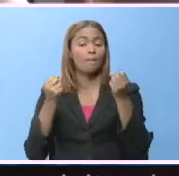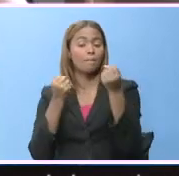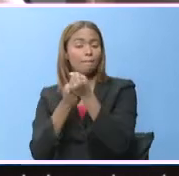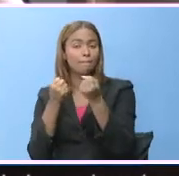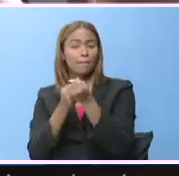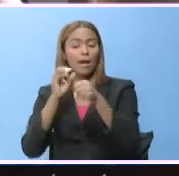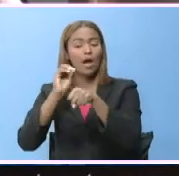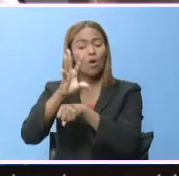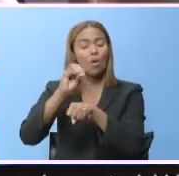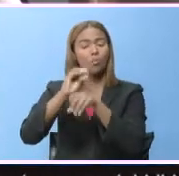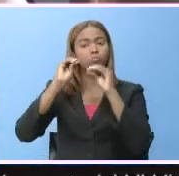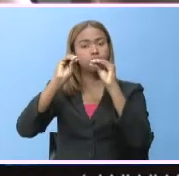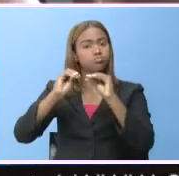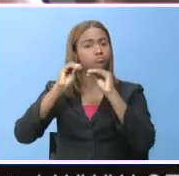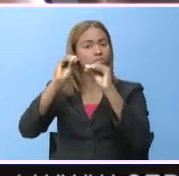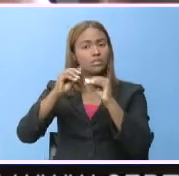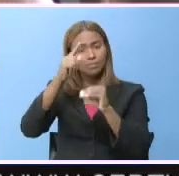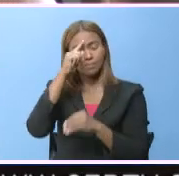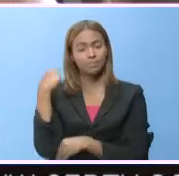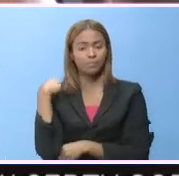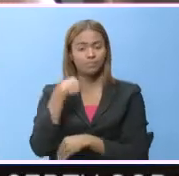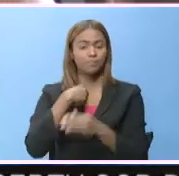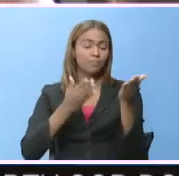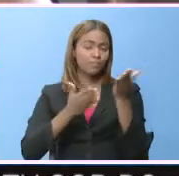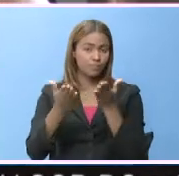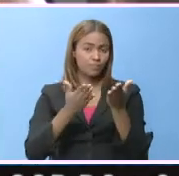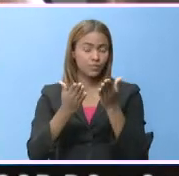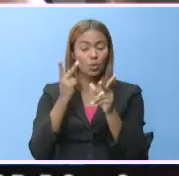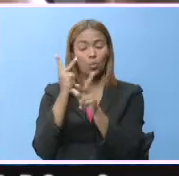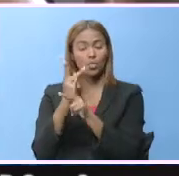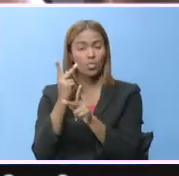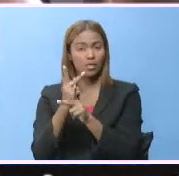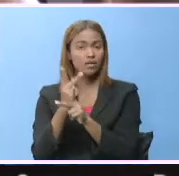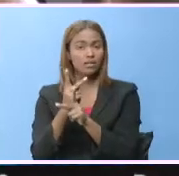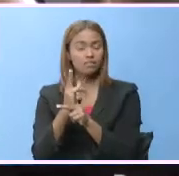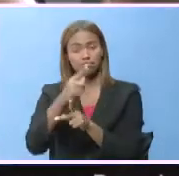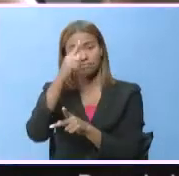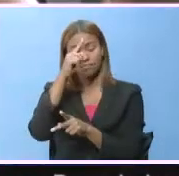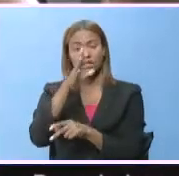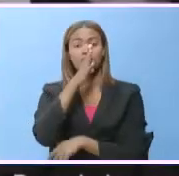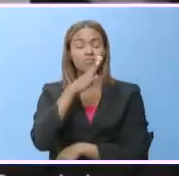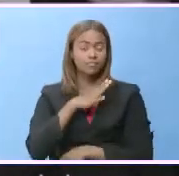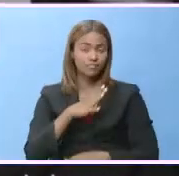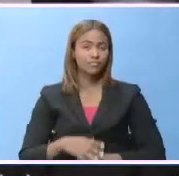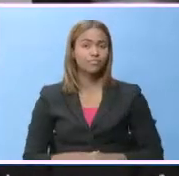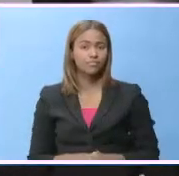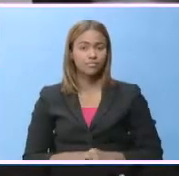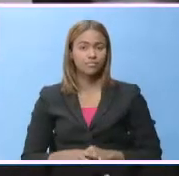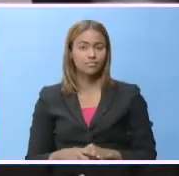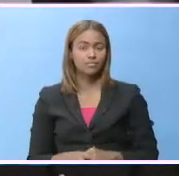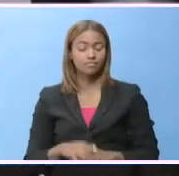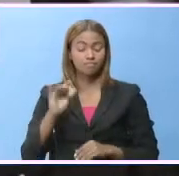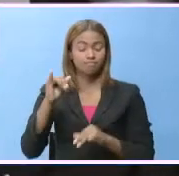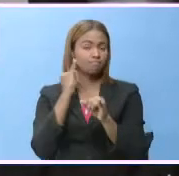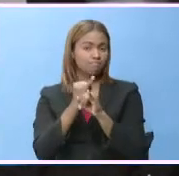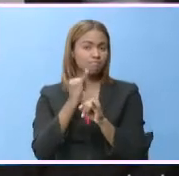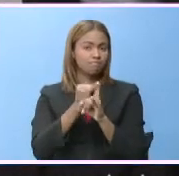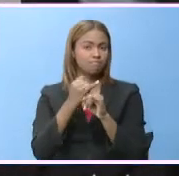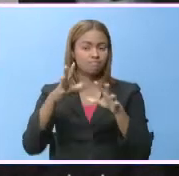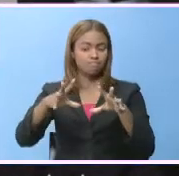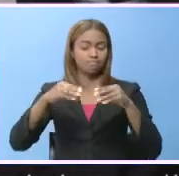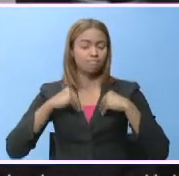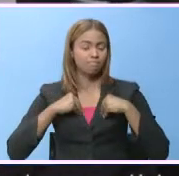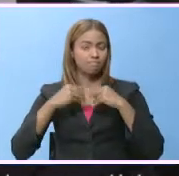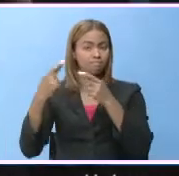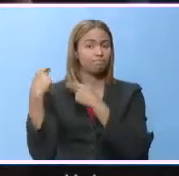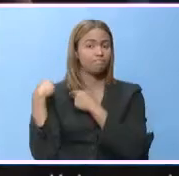y facilitadoras de nuestro servicio preventivo de la mujer. La institución asumió el compromiso